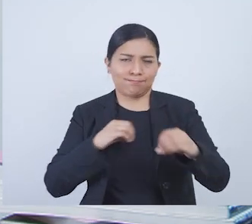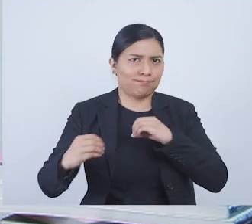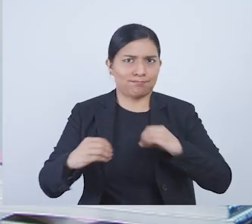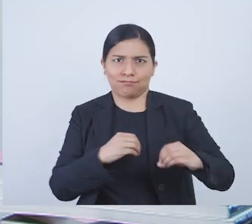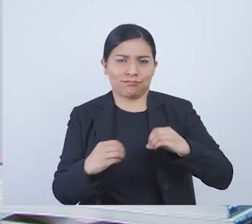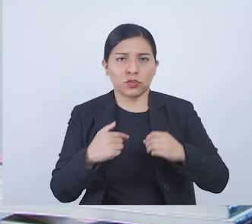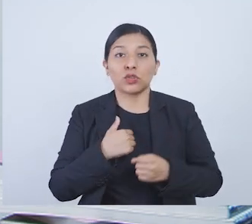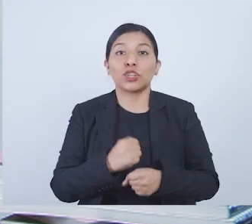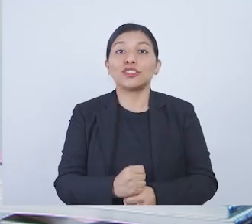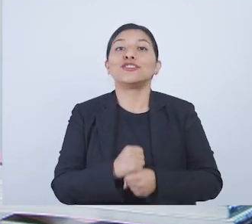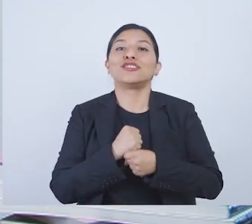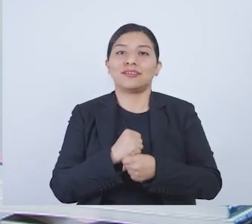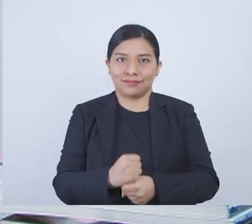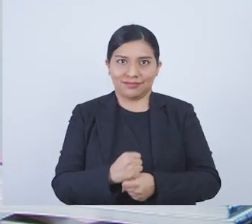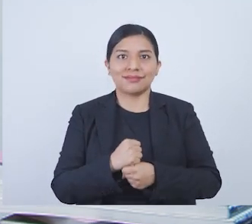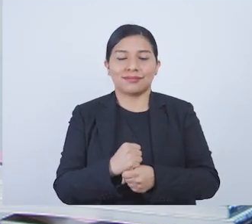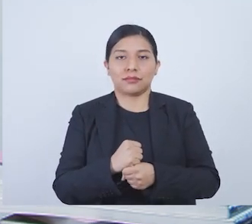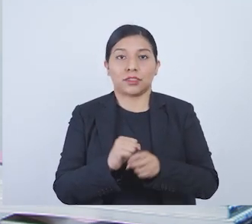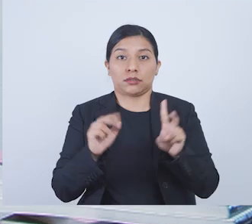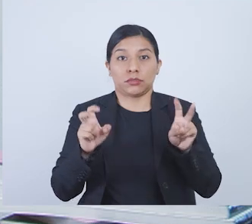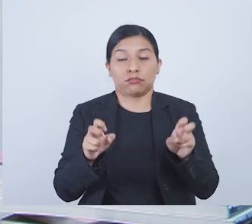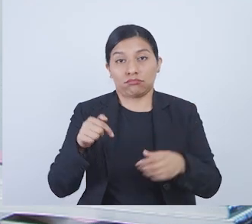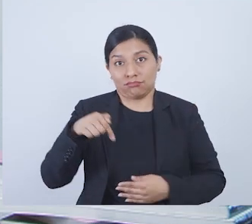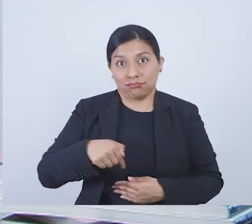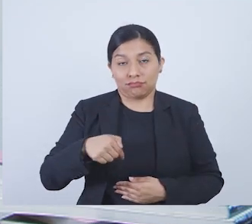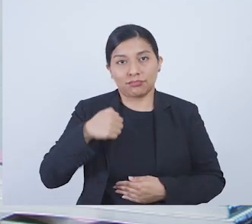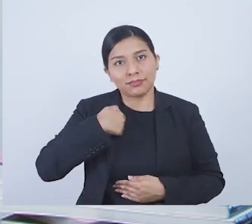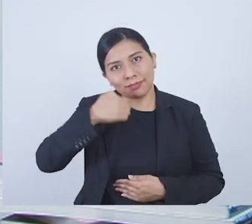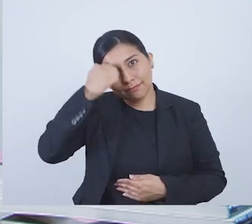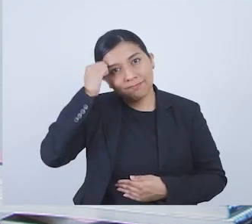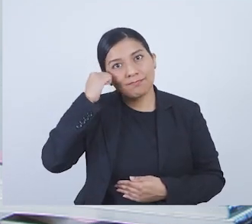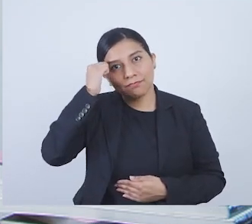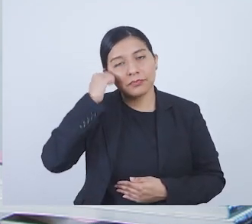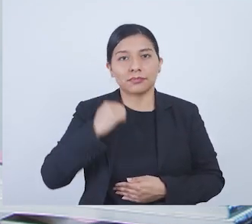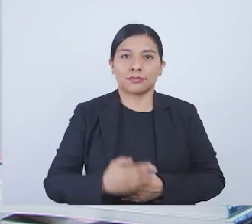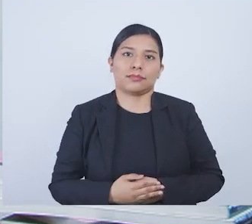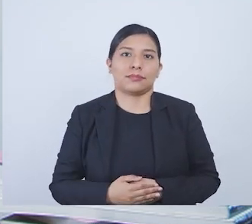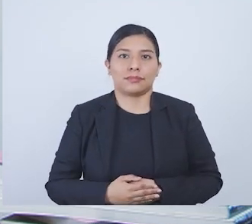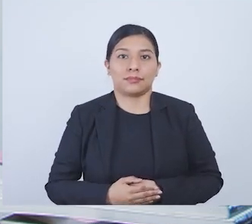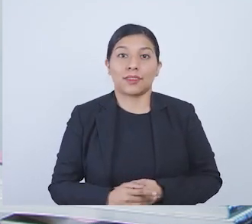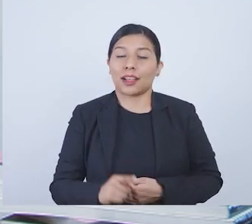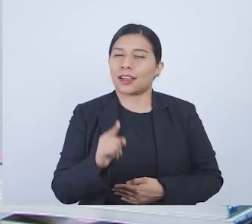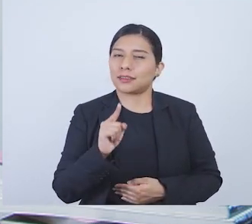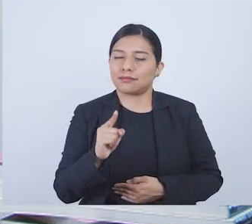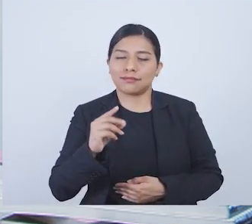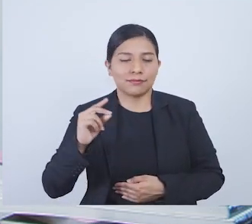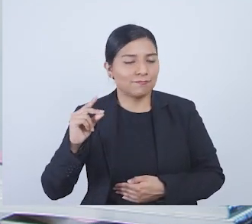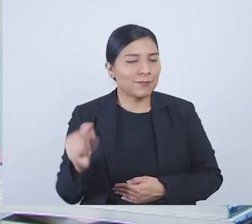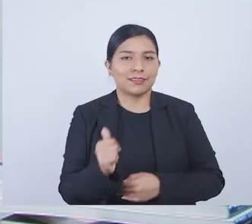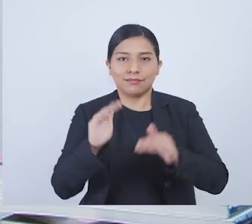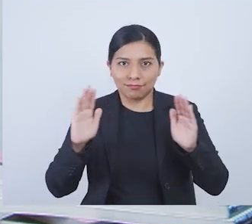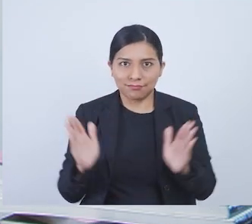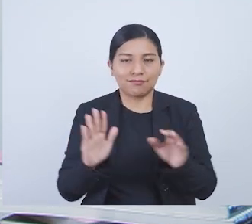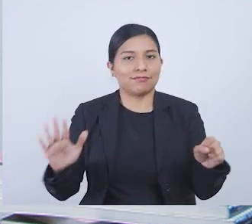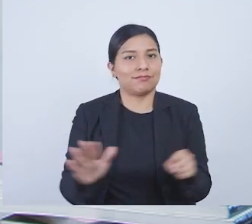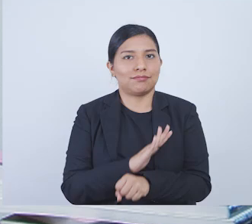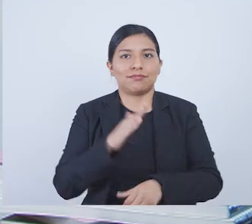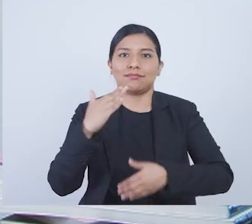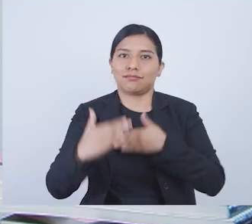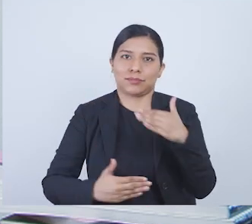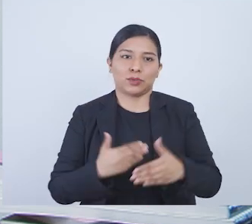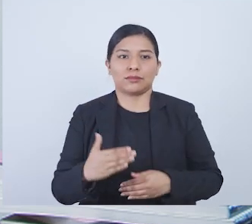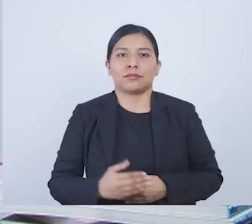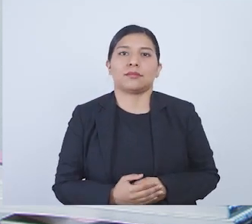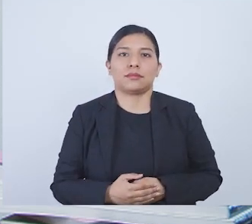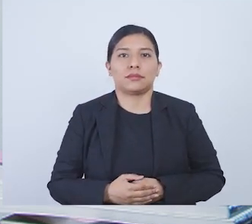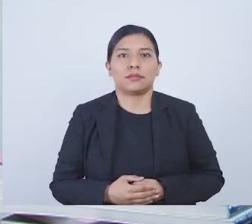garantizamos dentro del hecho del aprendizaje, pues básicamente va a facilitar todos los procesos que tengan que